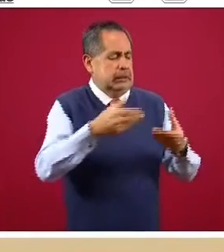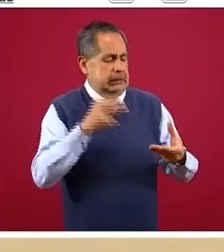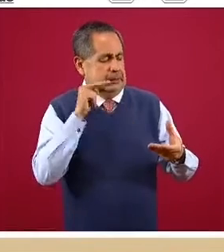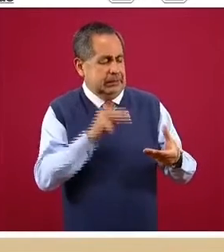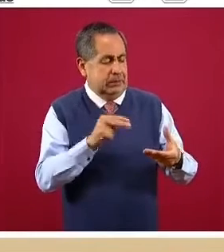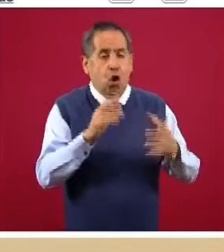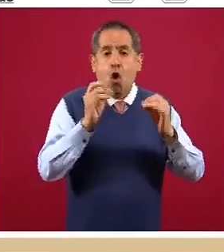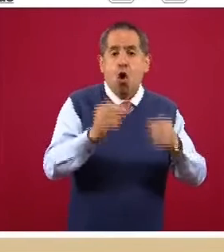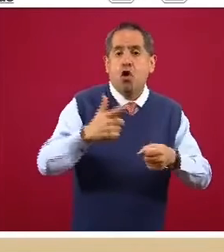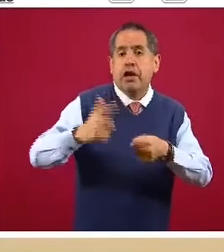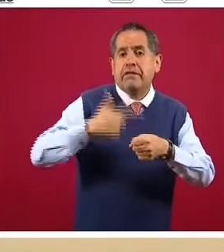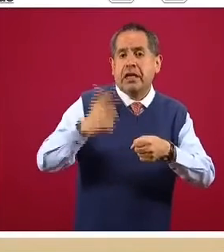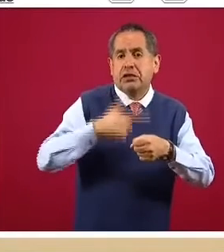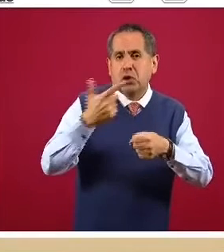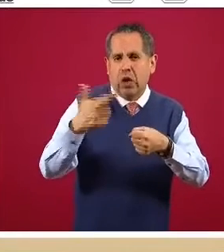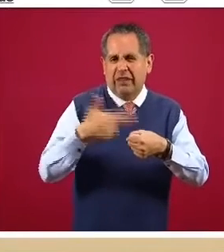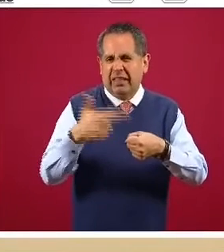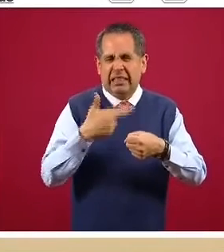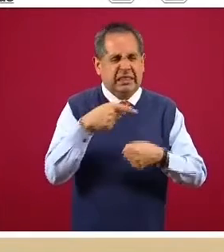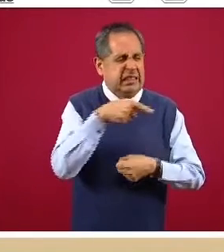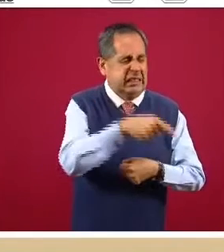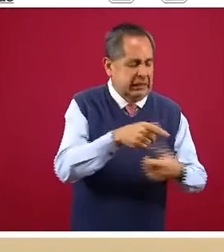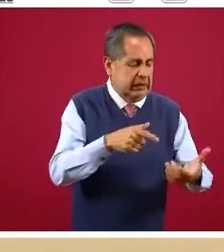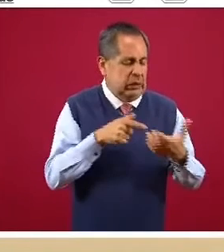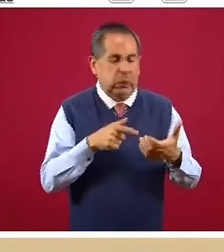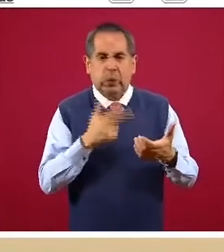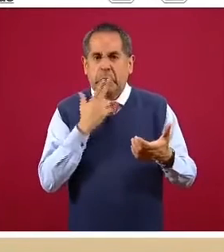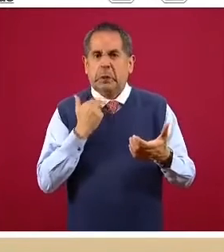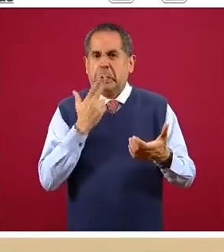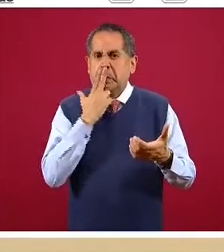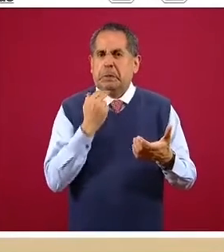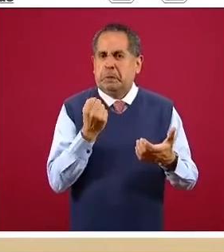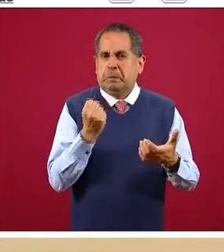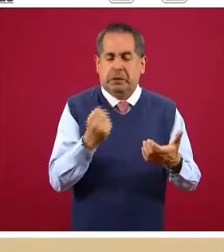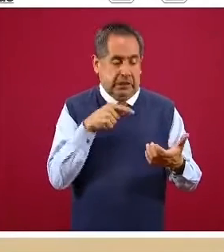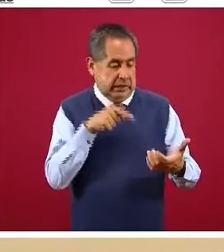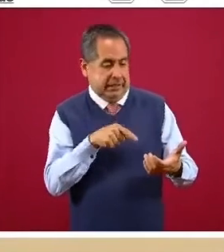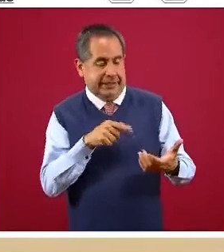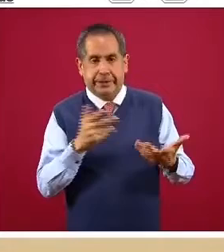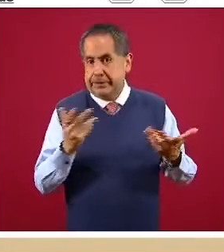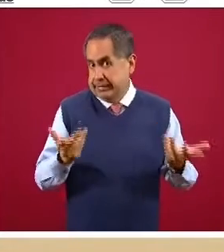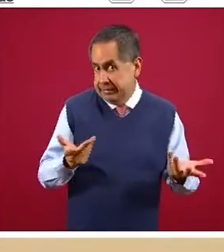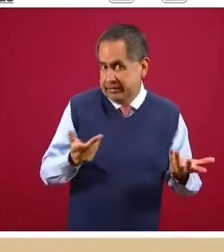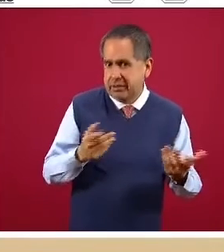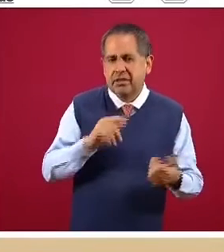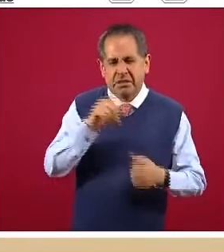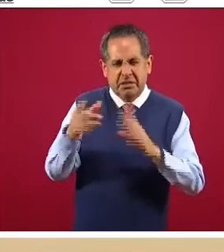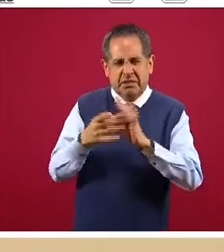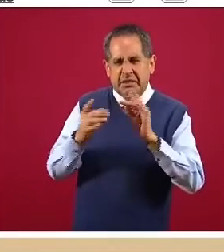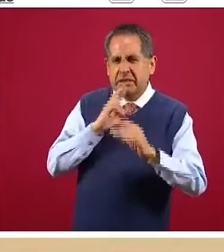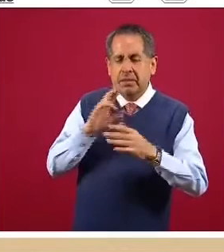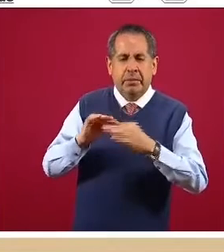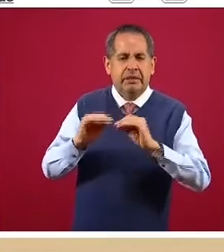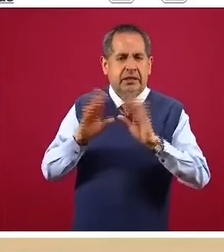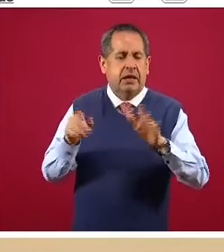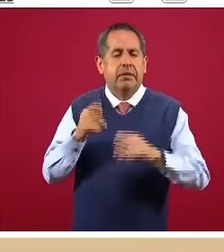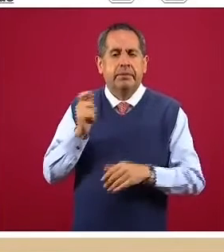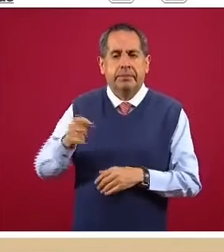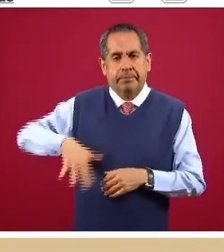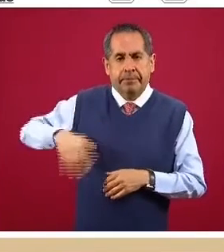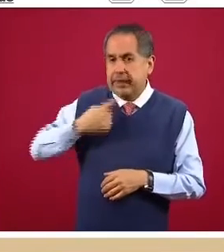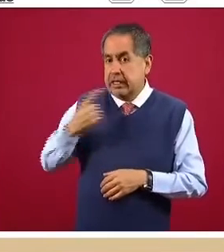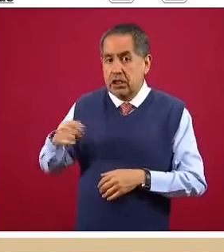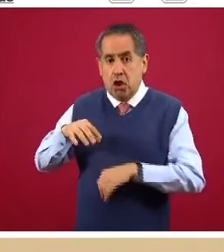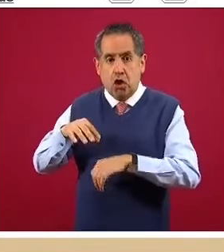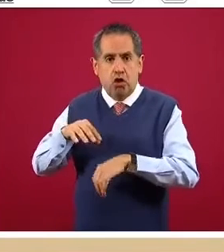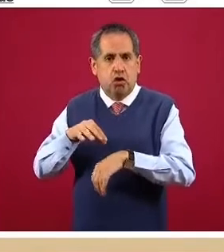son las bebidas azucaradas. Y también aprovechamos para presentar este resultado con más detalle, que también había comentado el doctor López-Gatell,